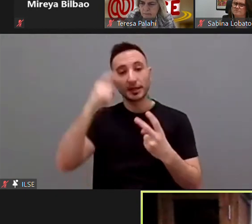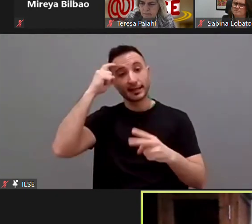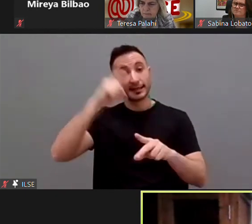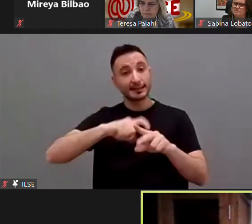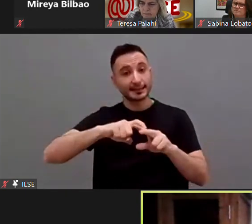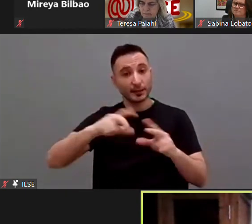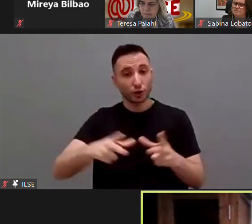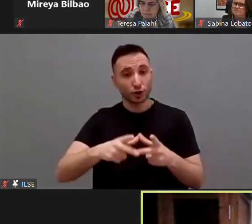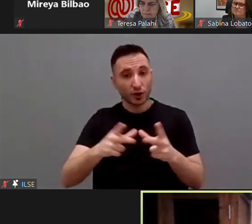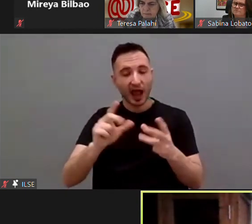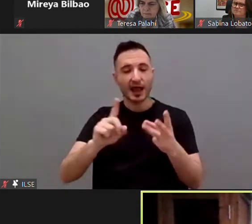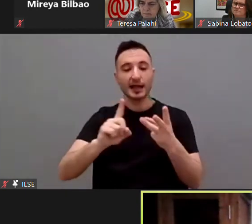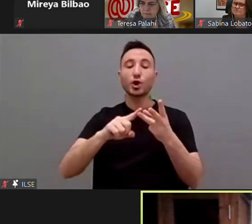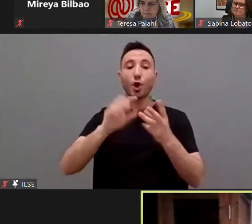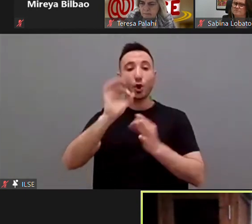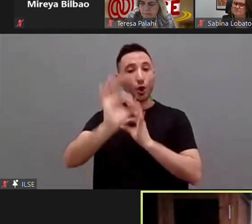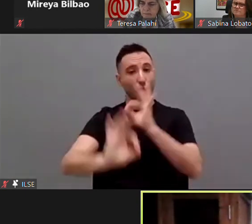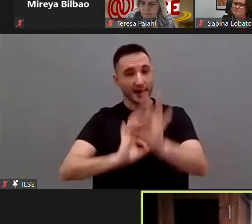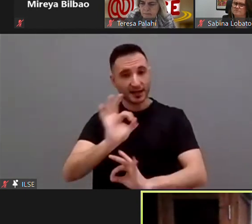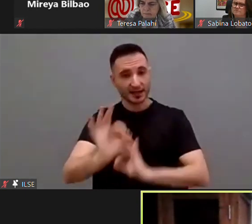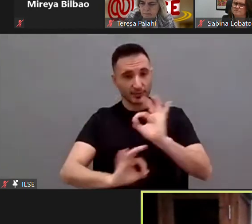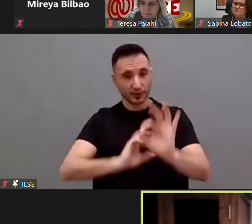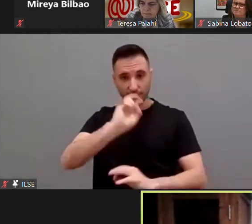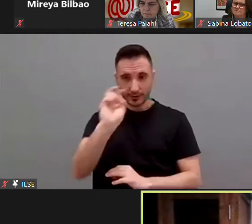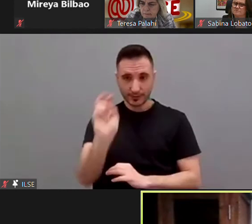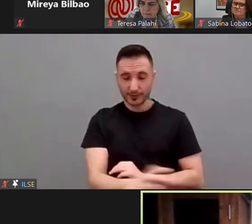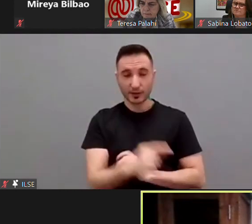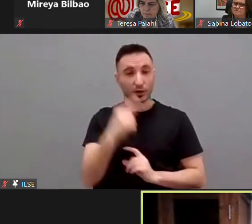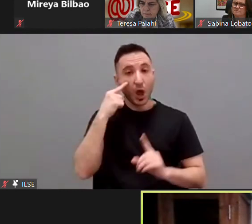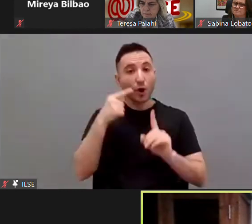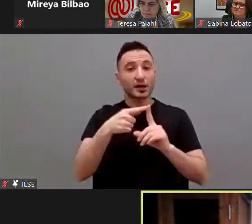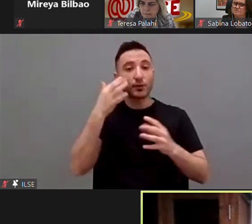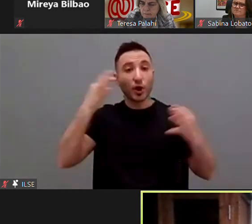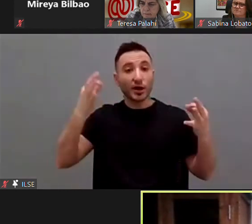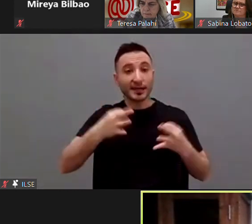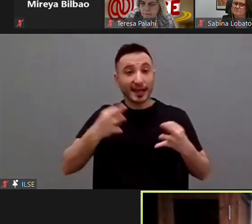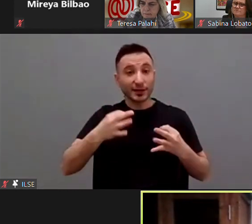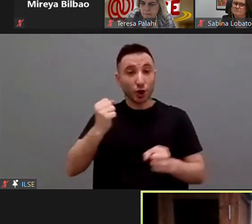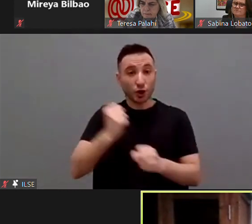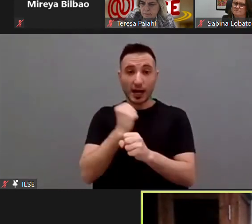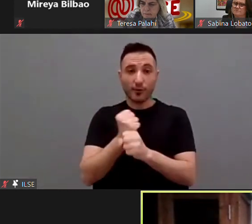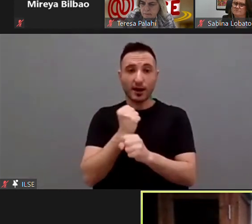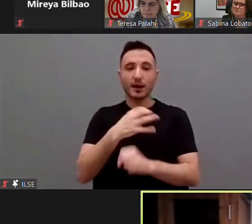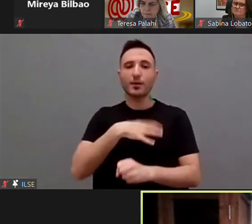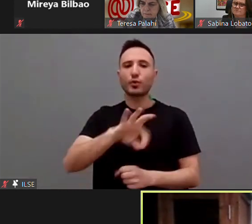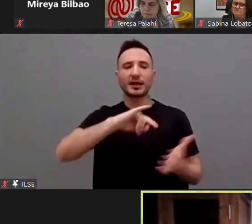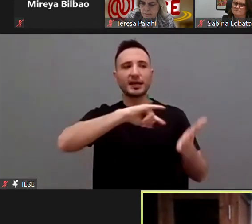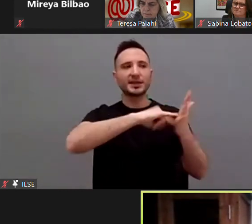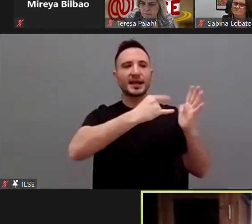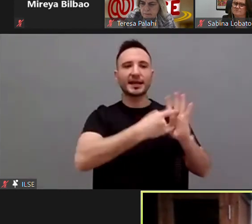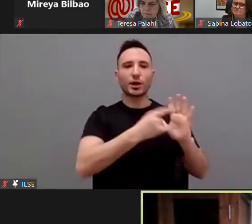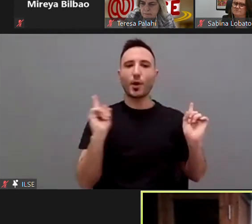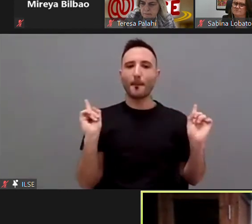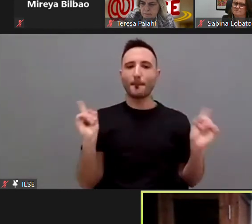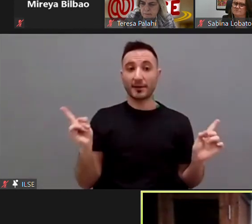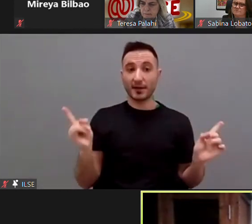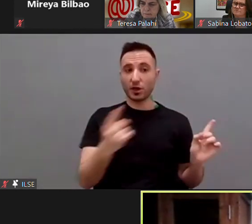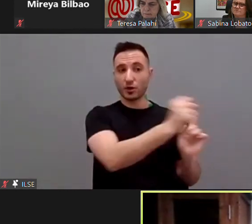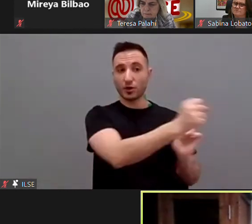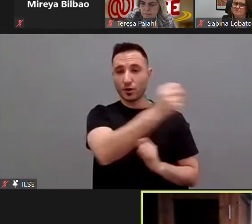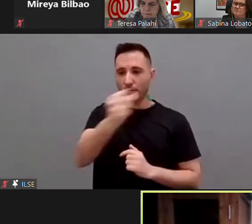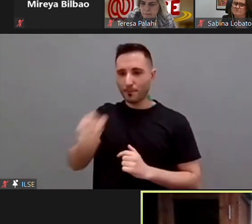organizativos. Para evaluar correctamente los riesgos laborales se podrá realizar por un técnico de prevención puesto por el